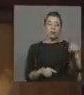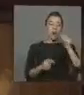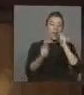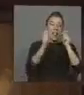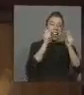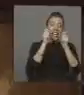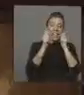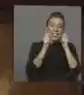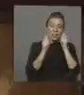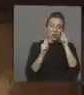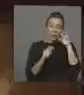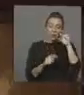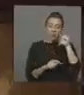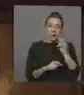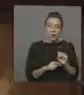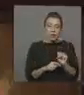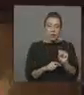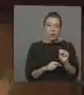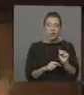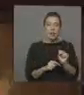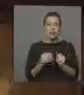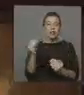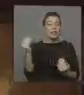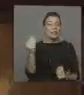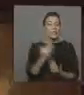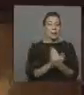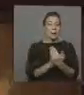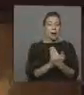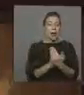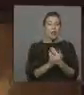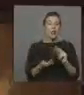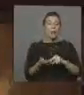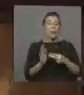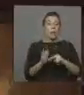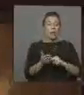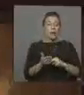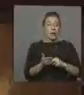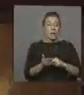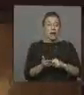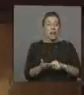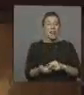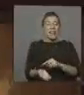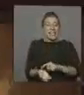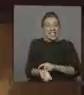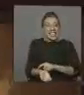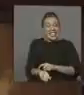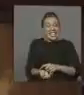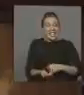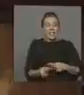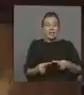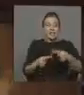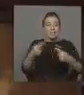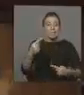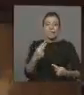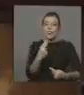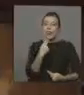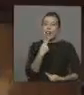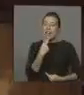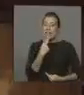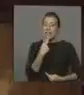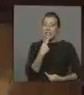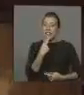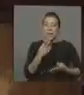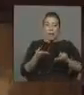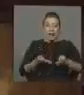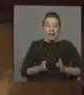riesgo, el diagnóstico precoz y oportuno de alteraciones estructurales genéticas o congénitas incompatibles con la vida